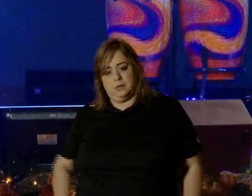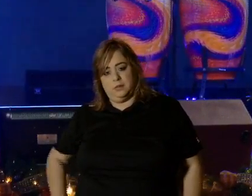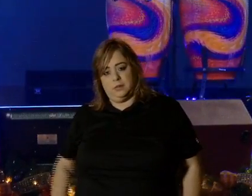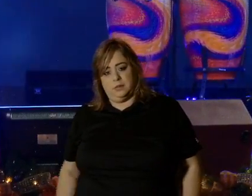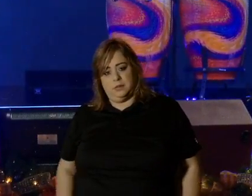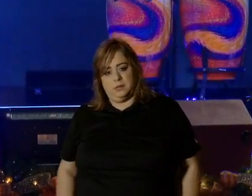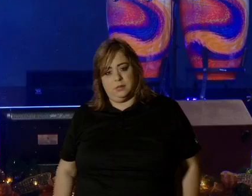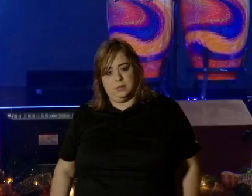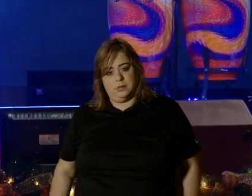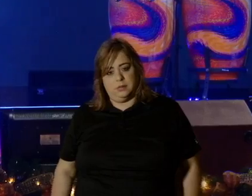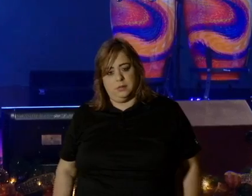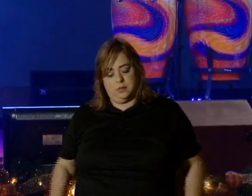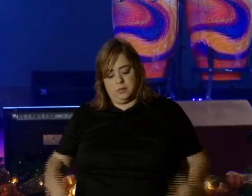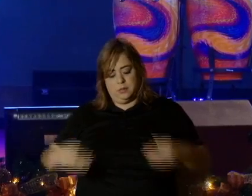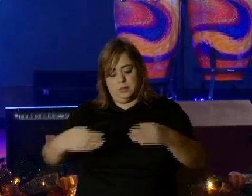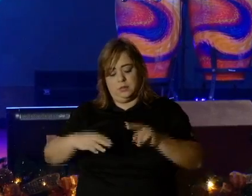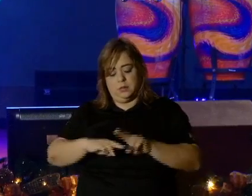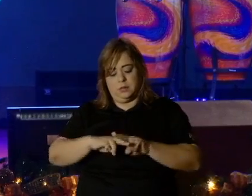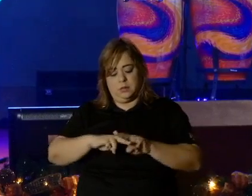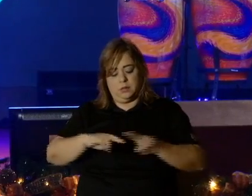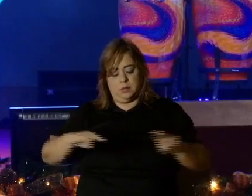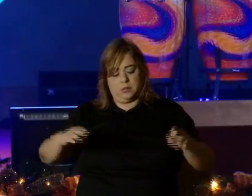Me pusieron aquella camilla tan chiquita.